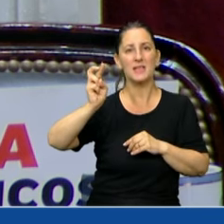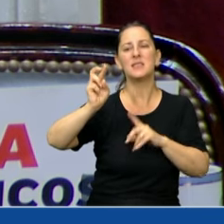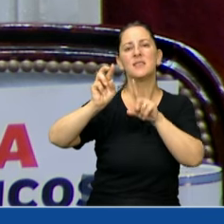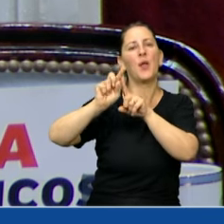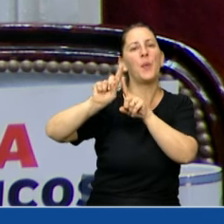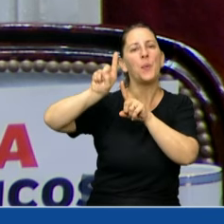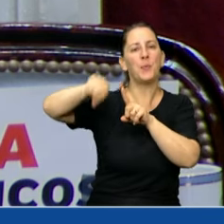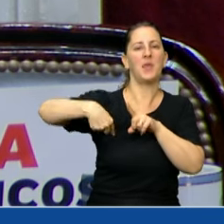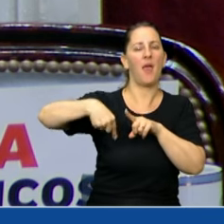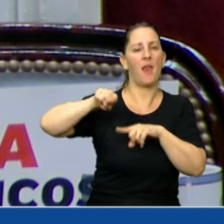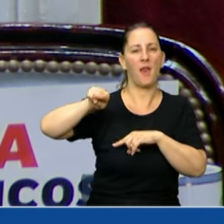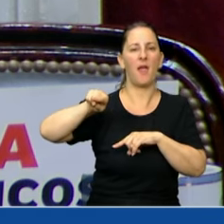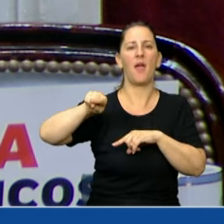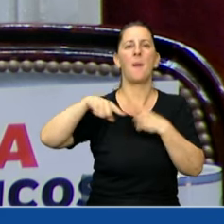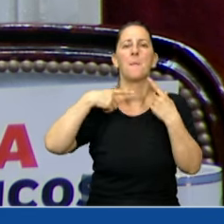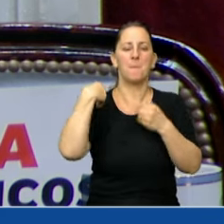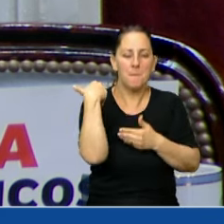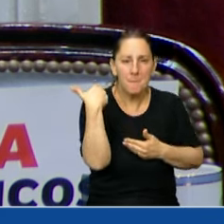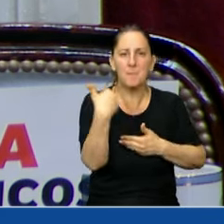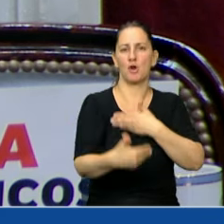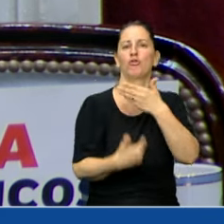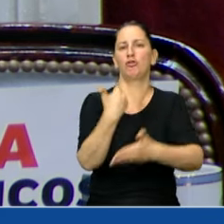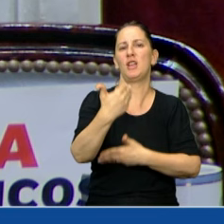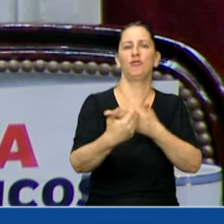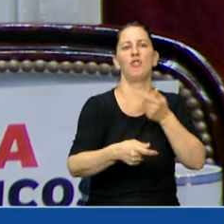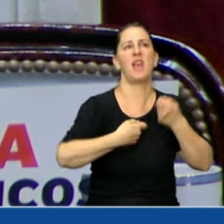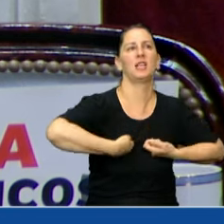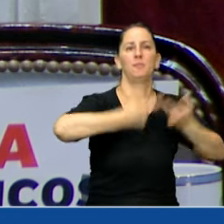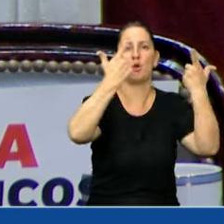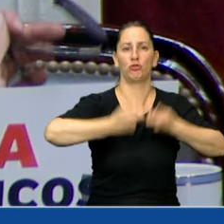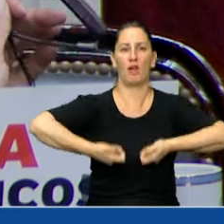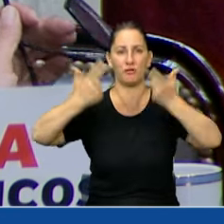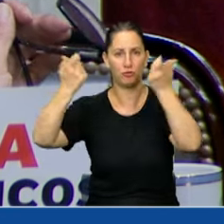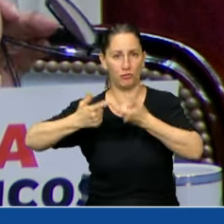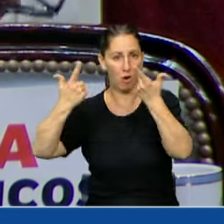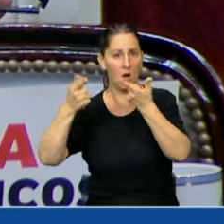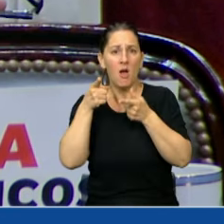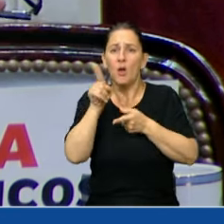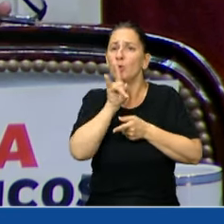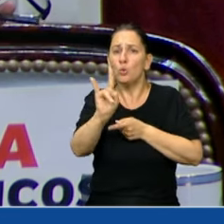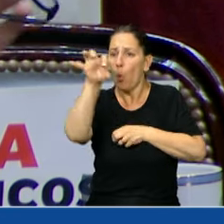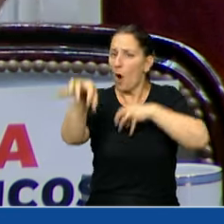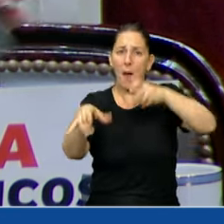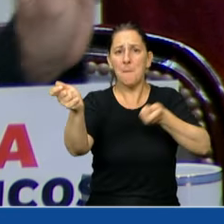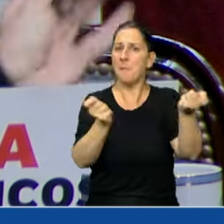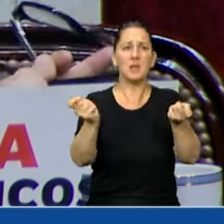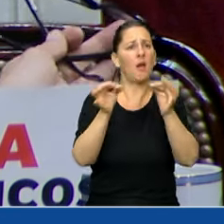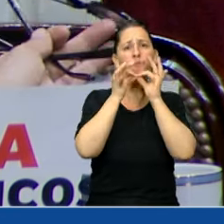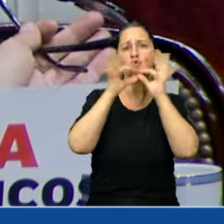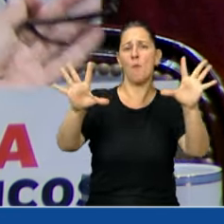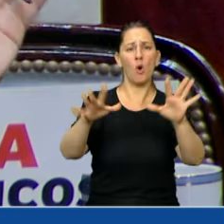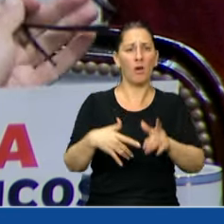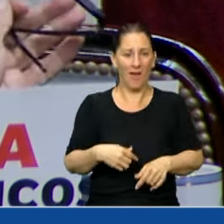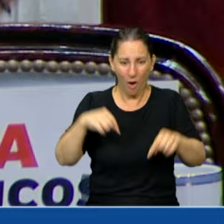resultado de sus procesos y de la exportación van a tener disponibilidad libre lo que no tiene